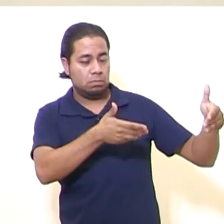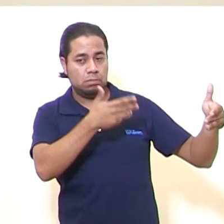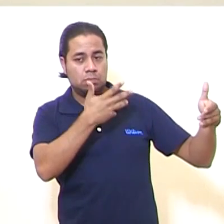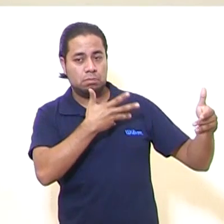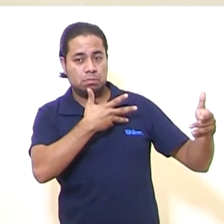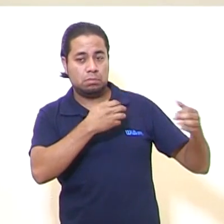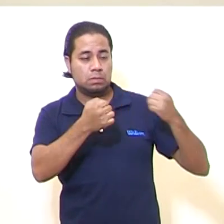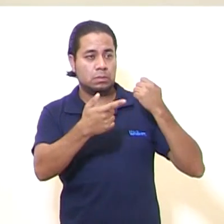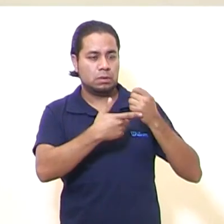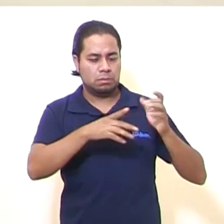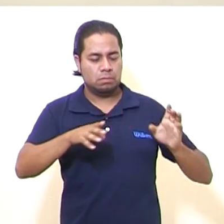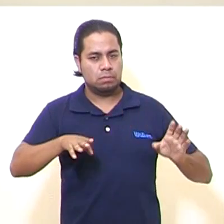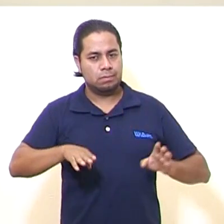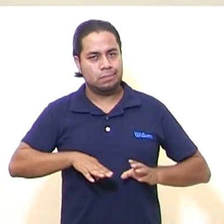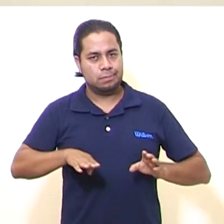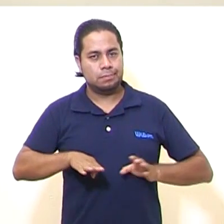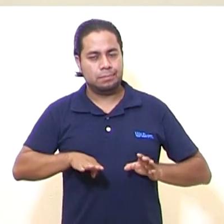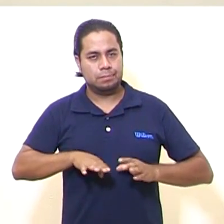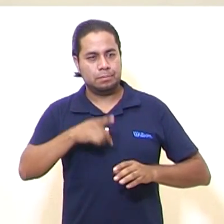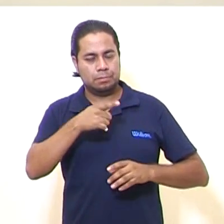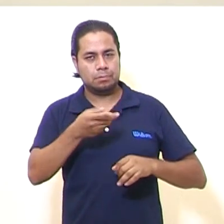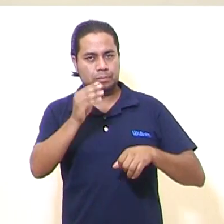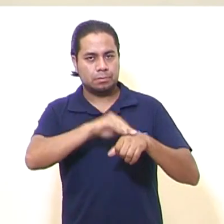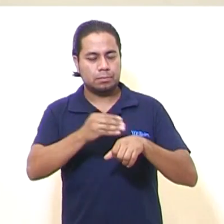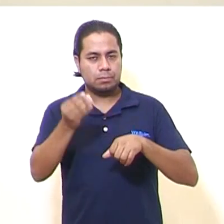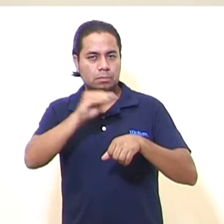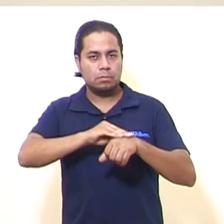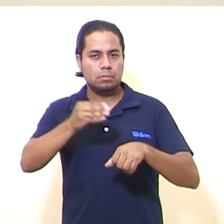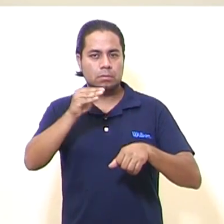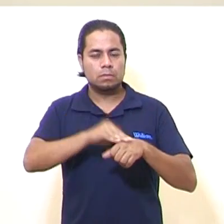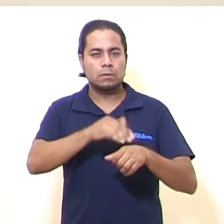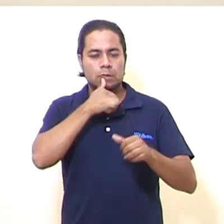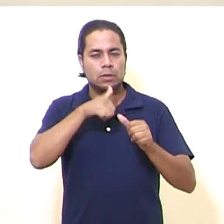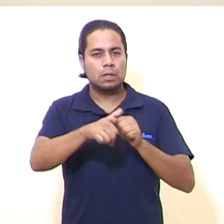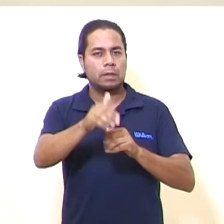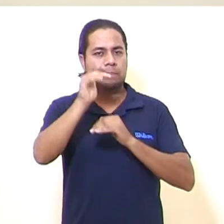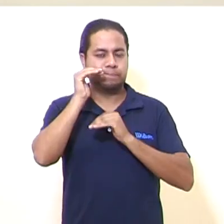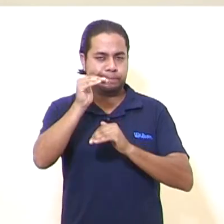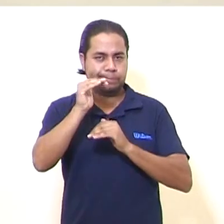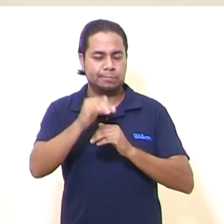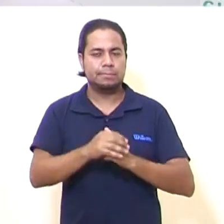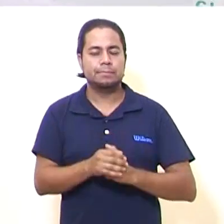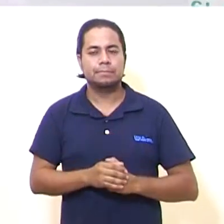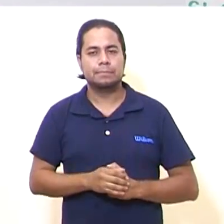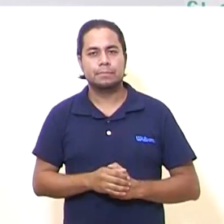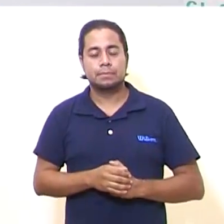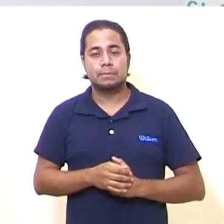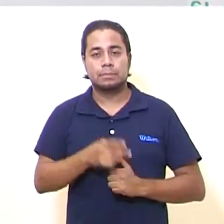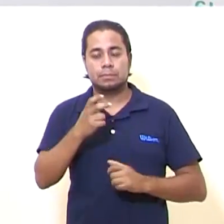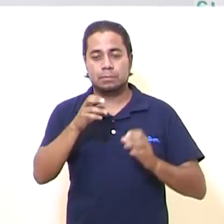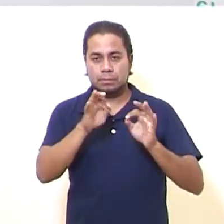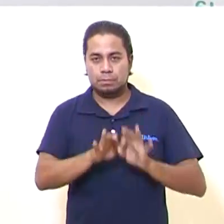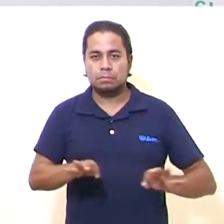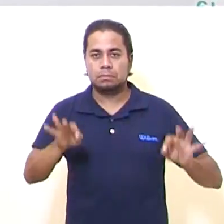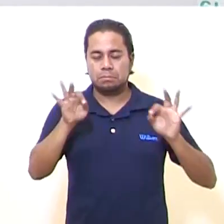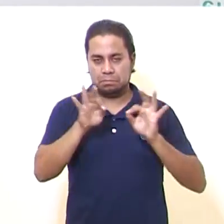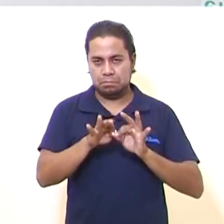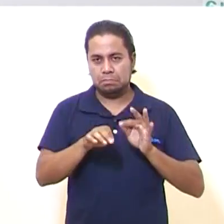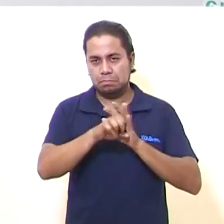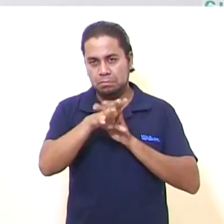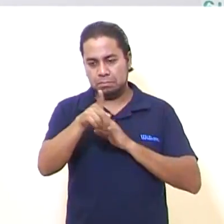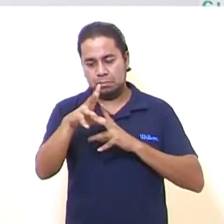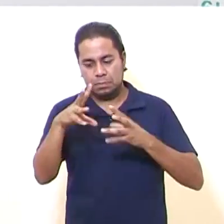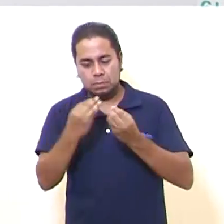características donde se utilizan cada una de las letras mayúsculas. Es muy importante que tú, con